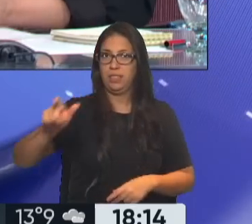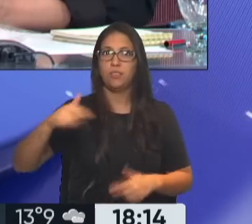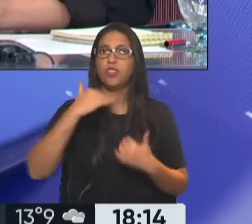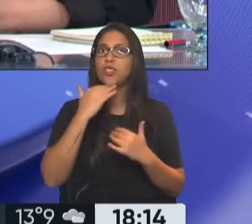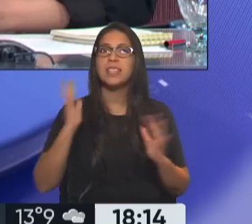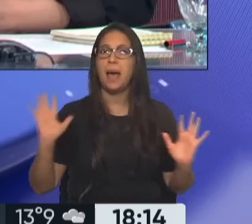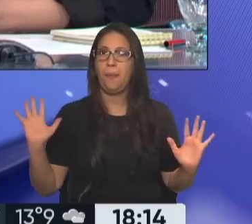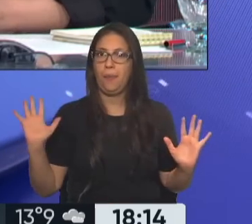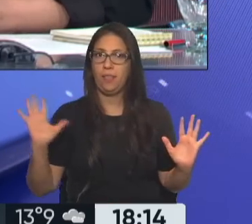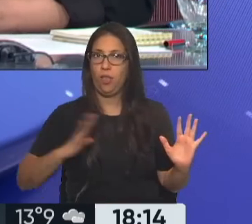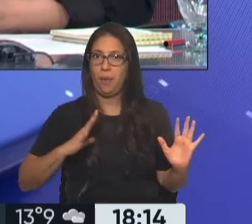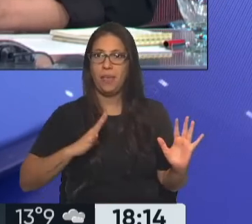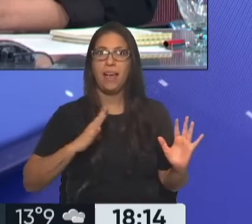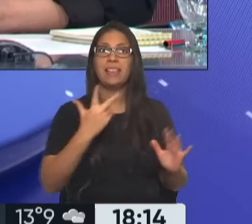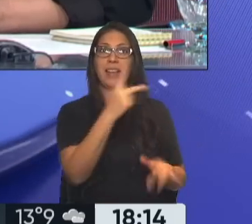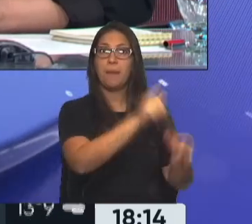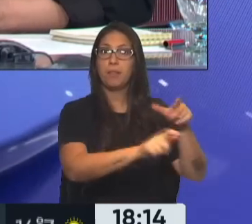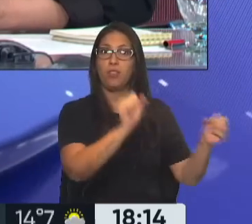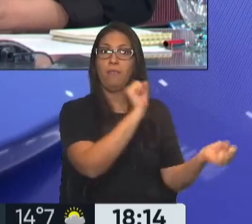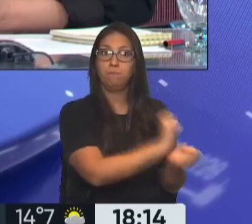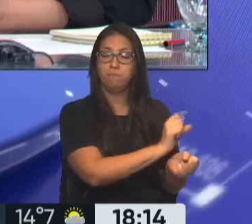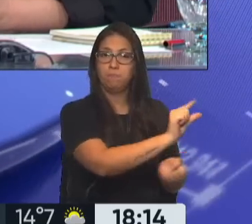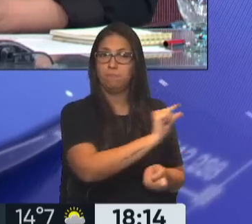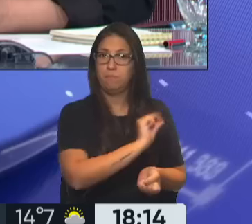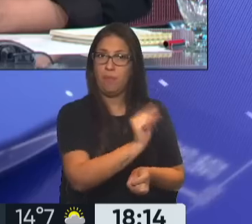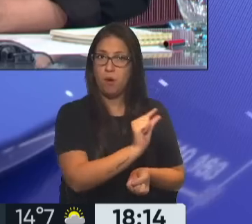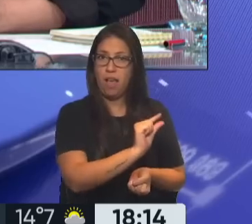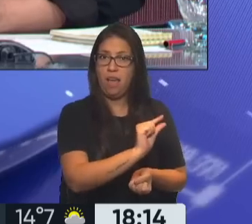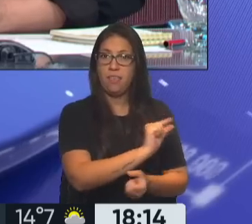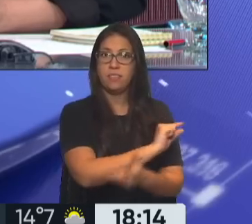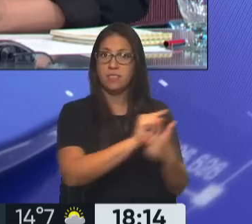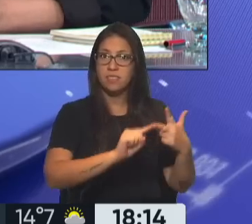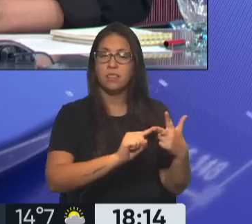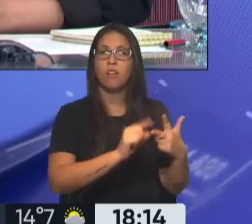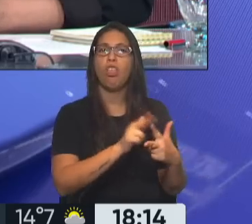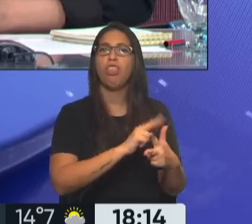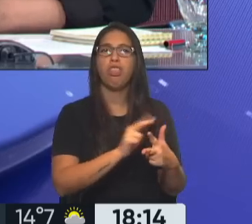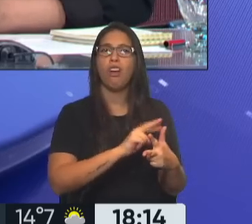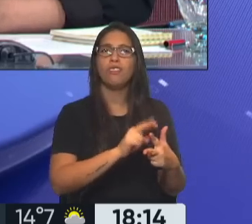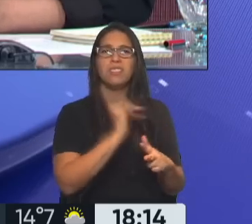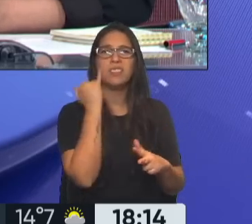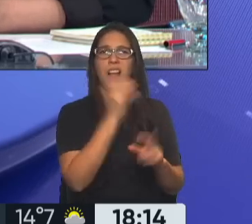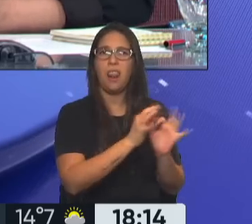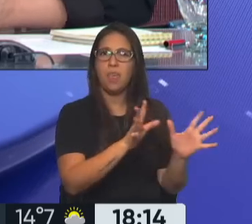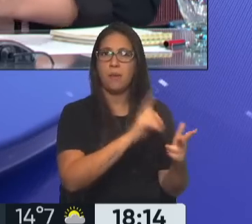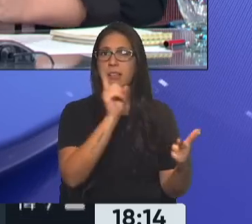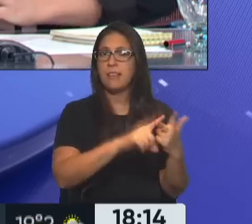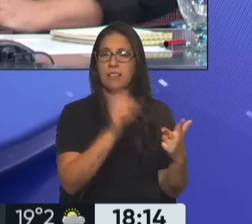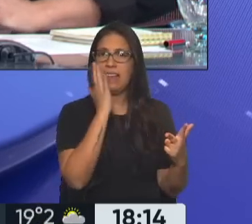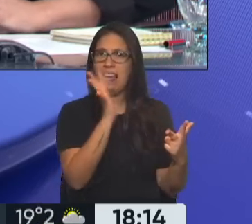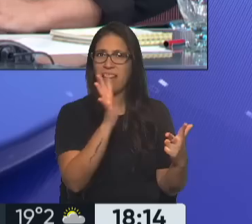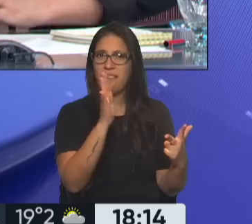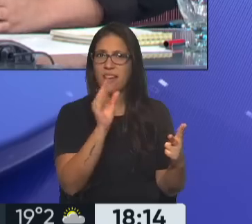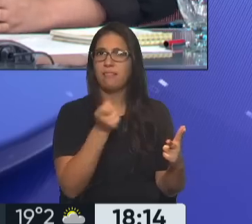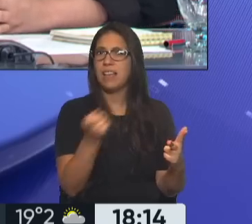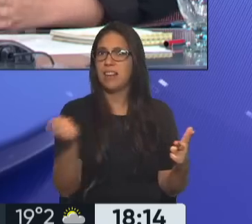hecho, habían sido detenidas 3 personas, 2 fueron liberadas y la tercera quedó presa por otra causa que no tiene que ver con el asesinato de carabineros. Así que